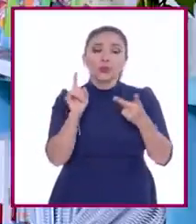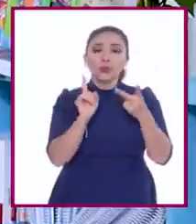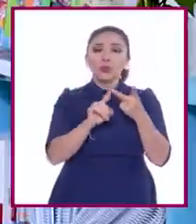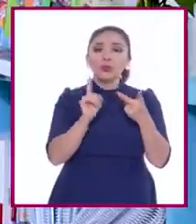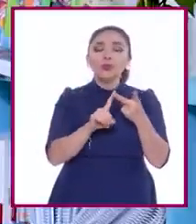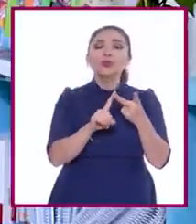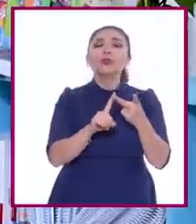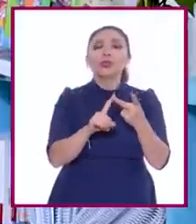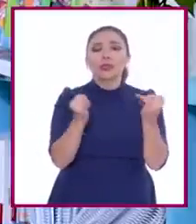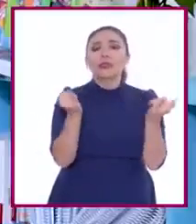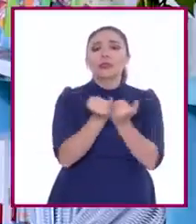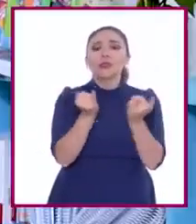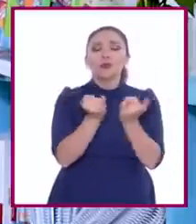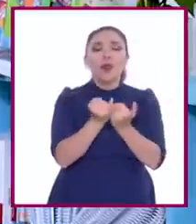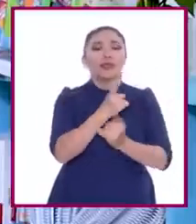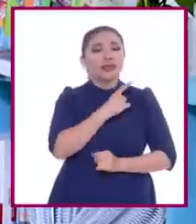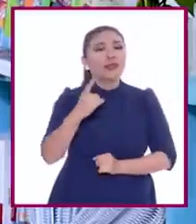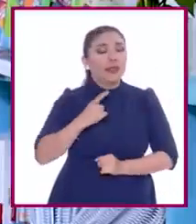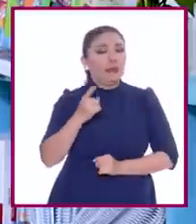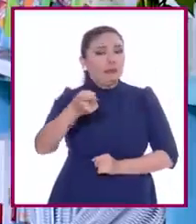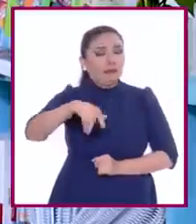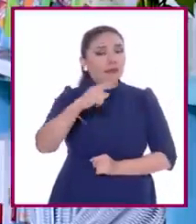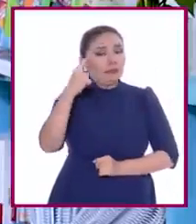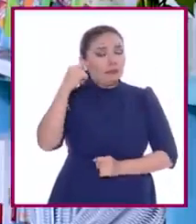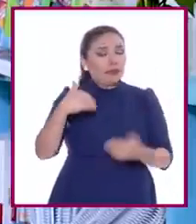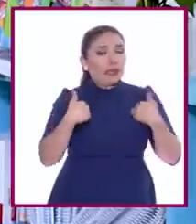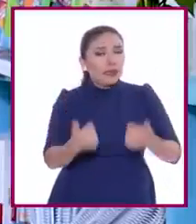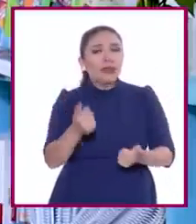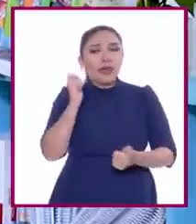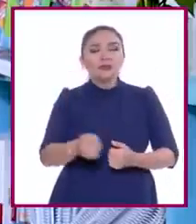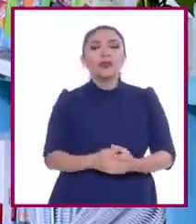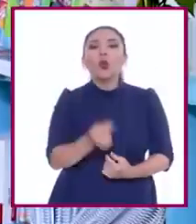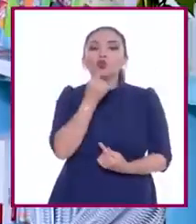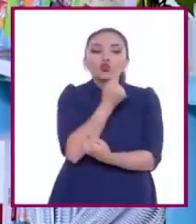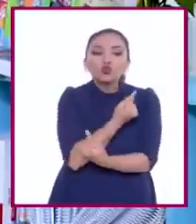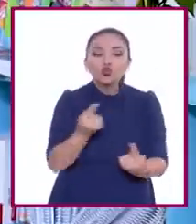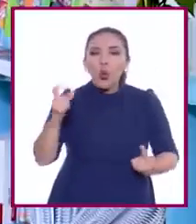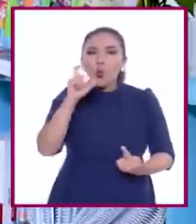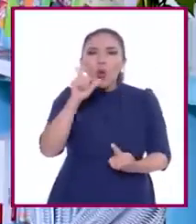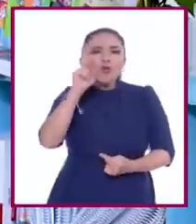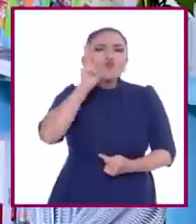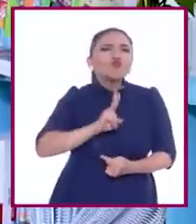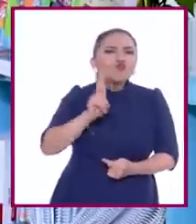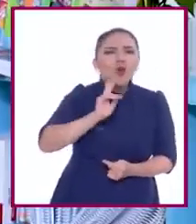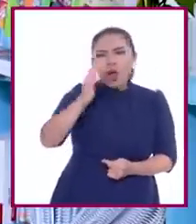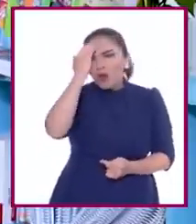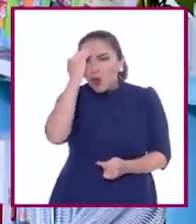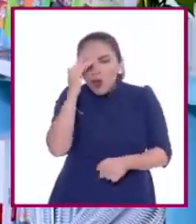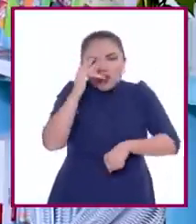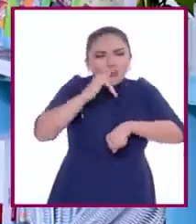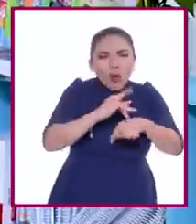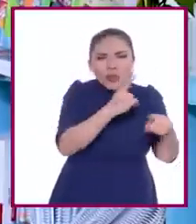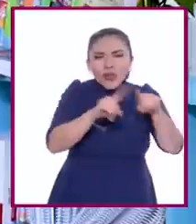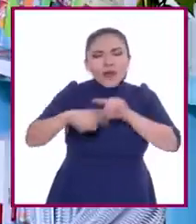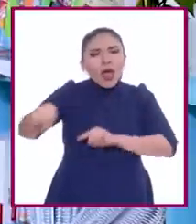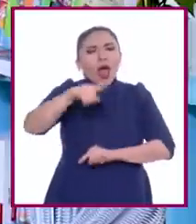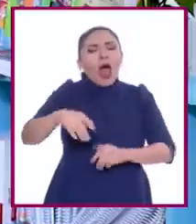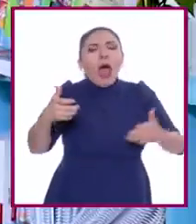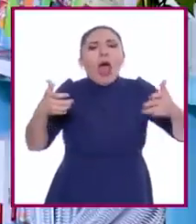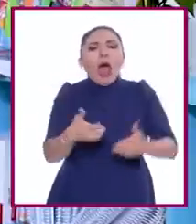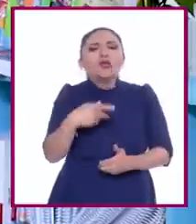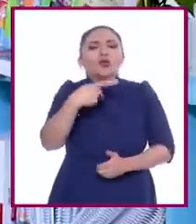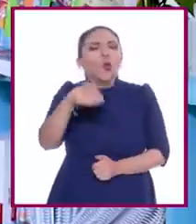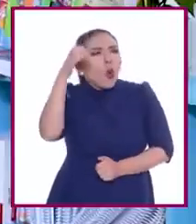Otro aspecto que también hay que considerar es que los niños, al estar experimentando, ellos pueden dar sus